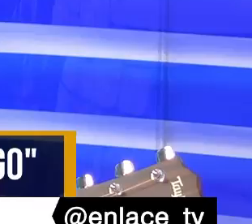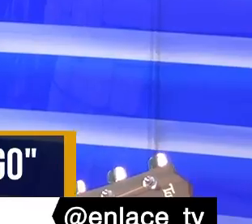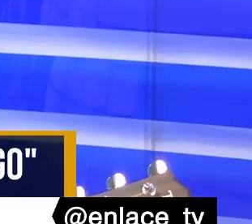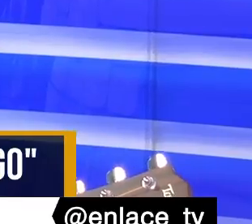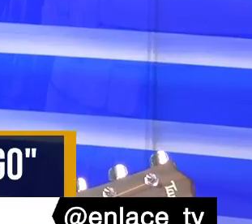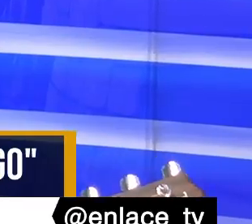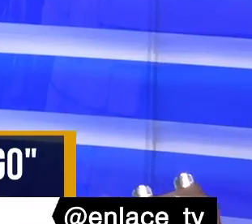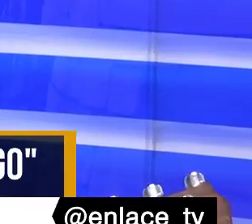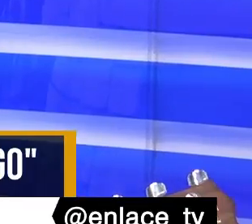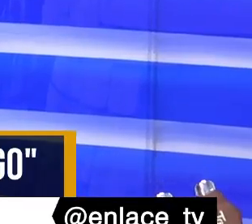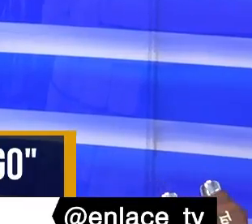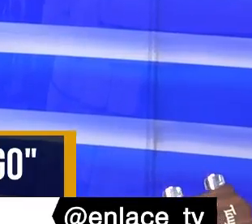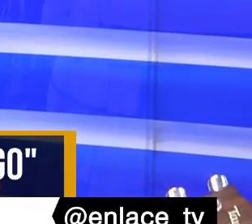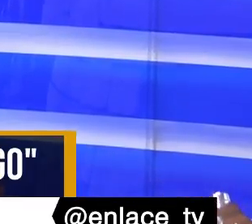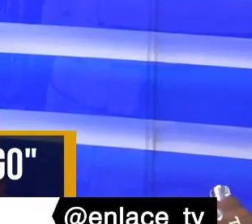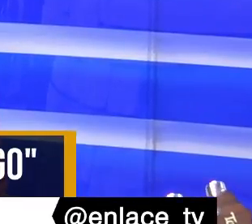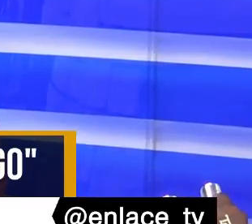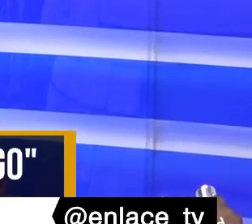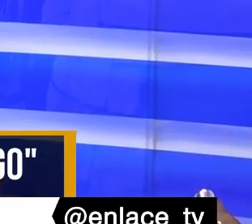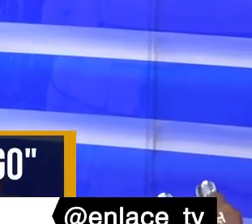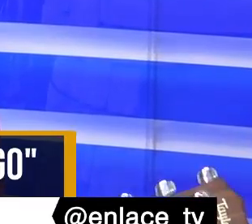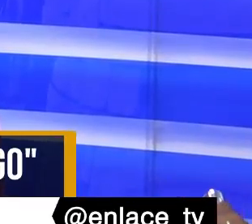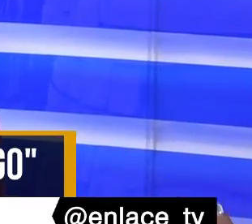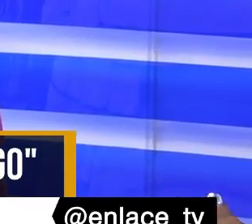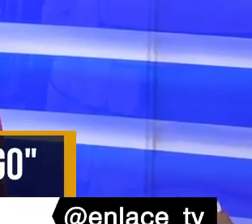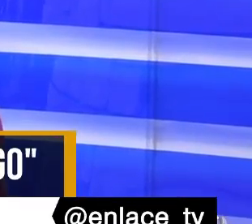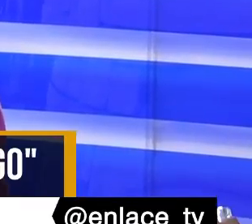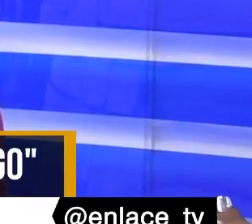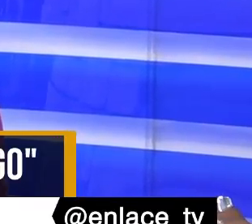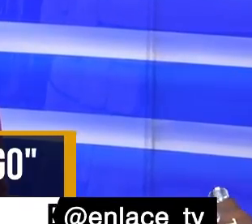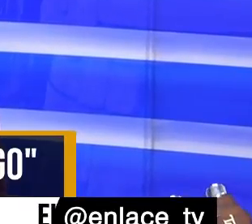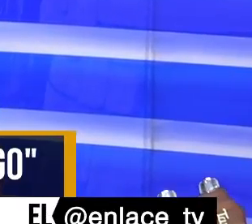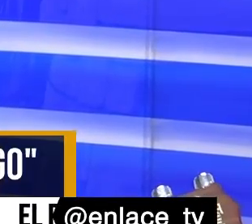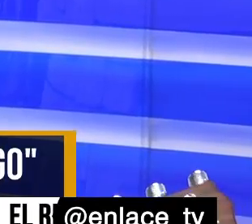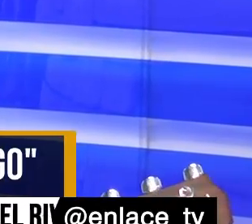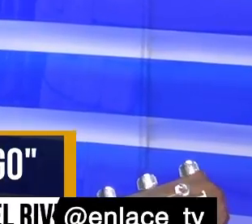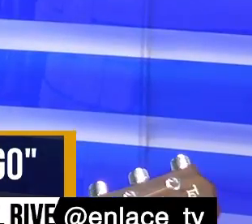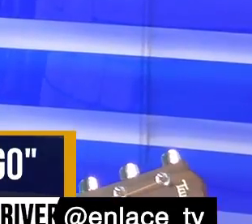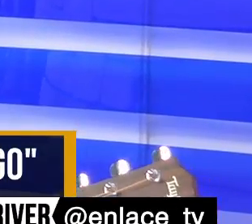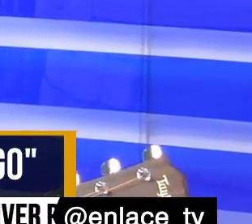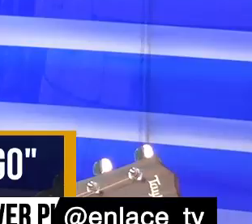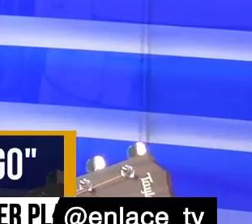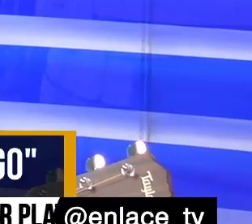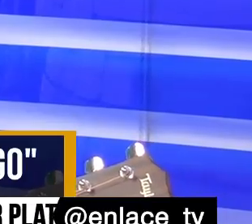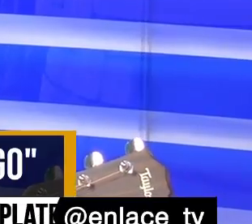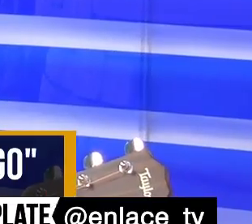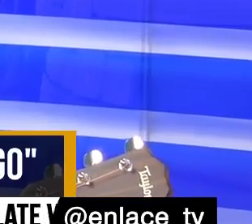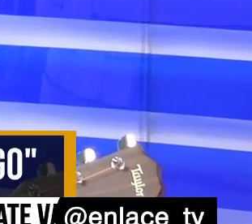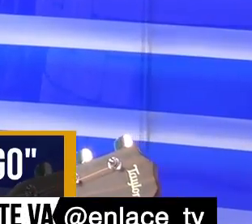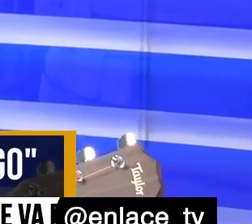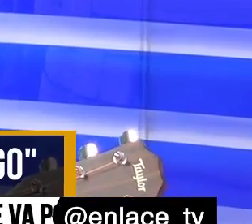abrazada conmigo. Quiéreme, quiéreme que yo te doy abrigo.